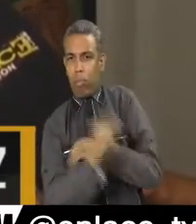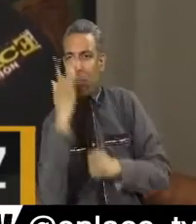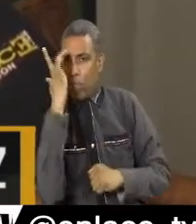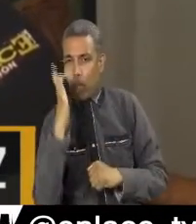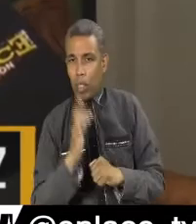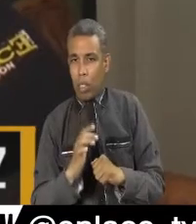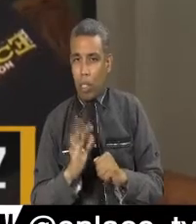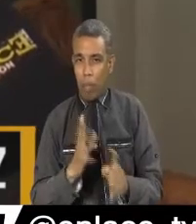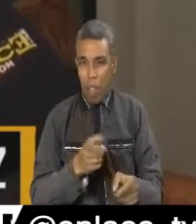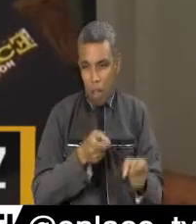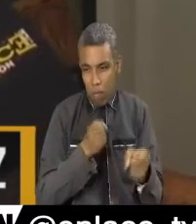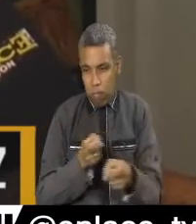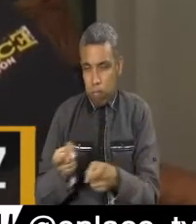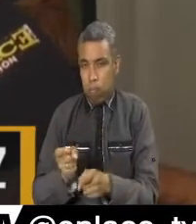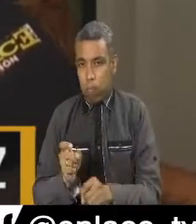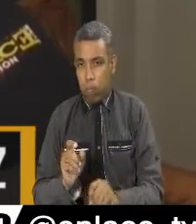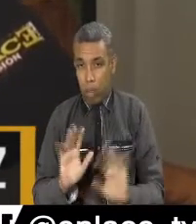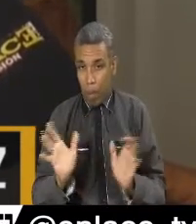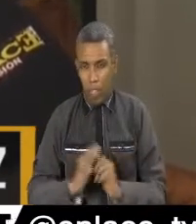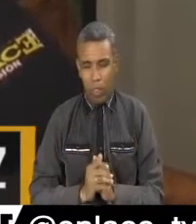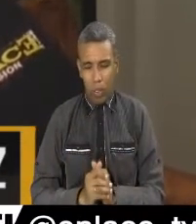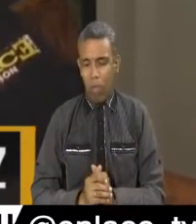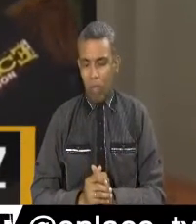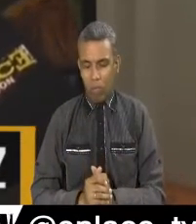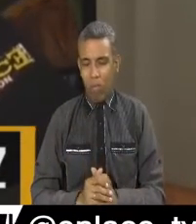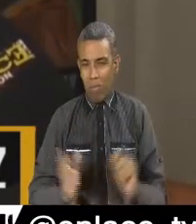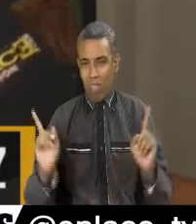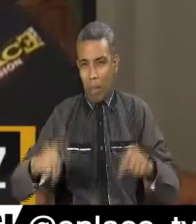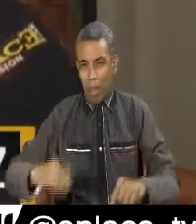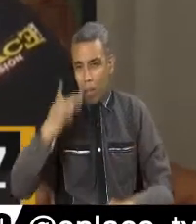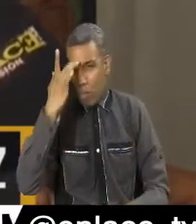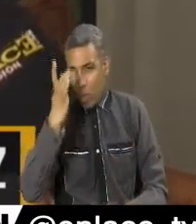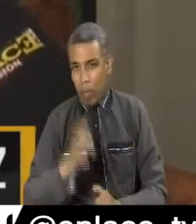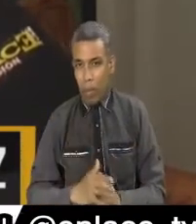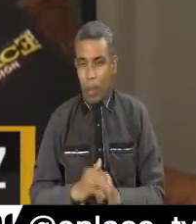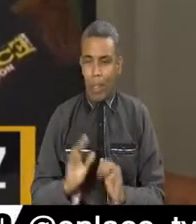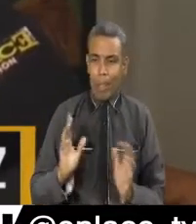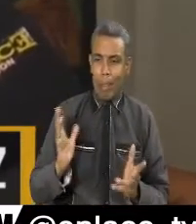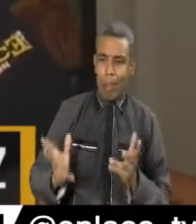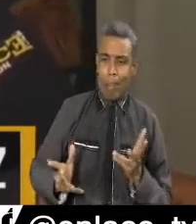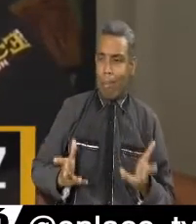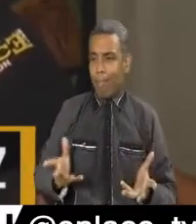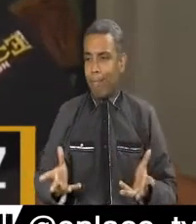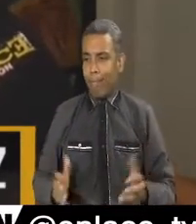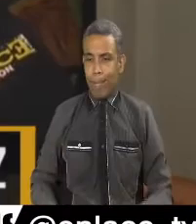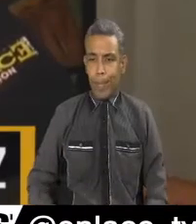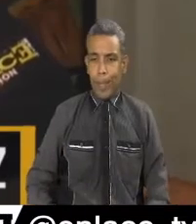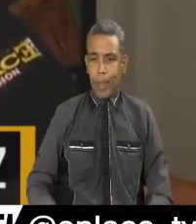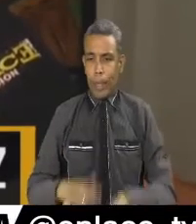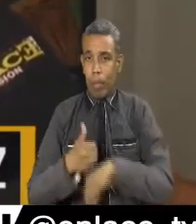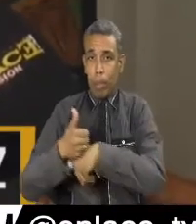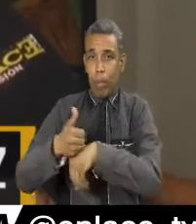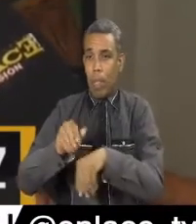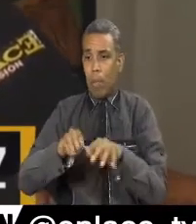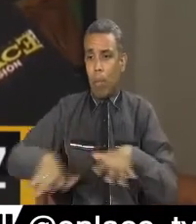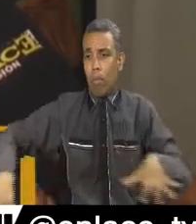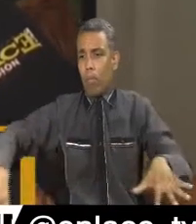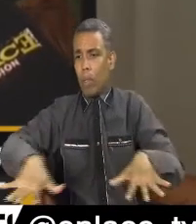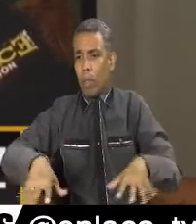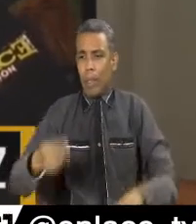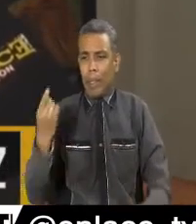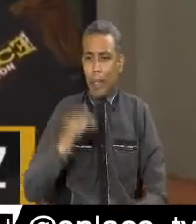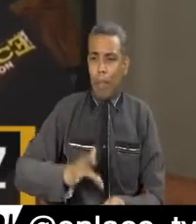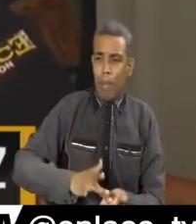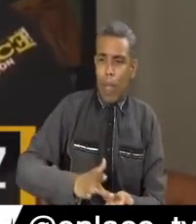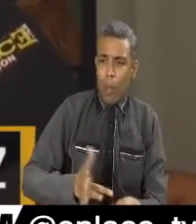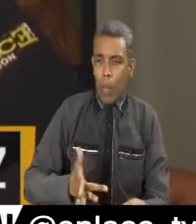ejemplo en el tema del guayabo la abandonaron por compromisos que no pudieron cumplir, obligaciones que no pudieron cumplir, inclusive con la